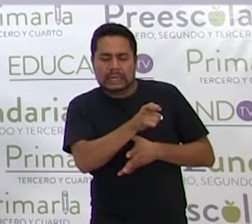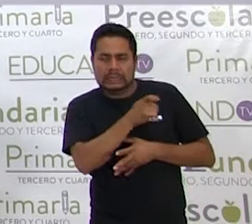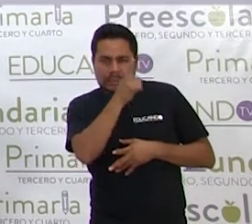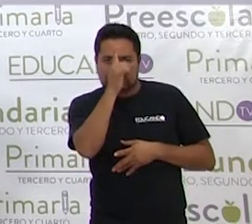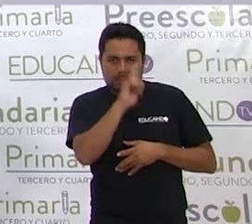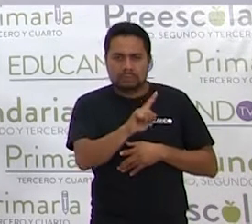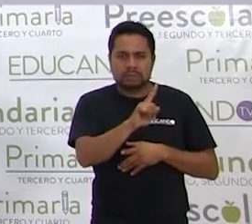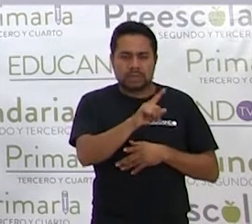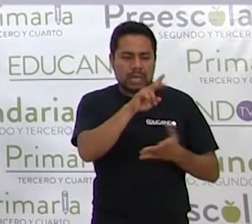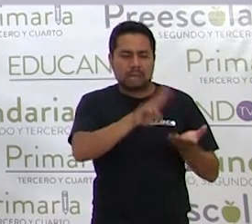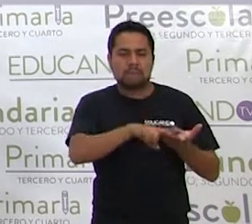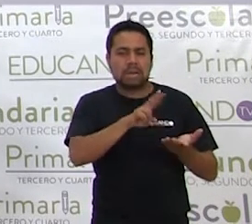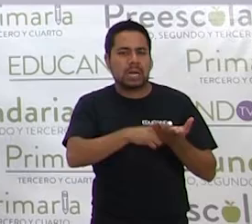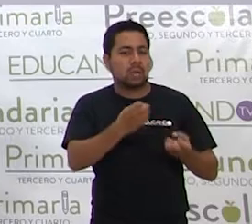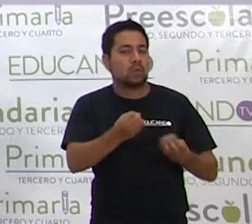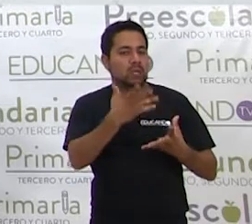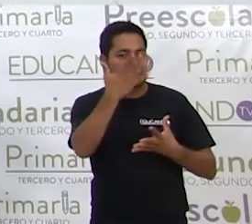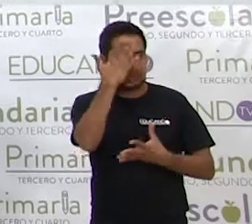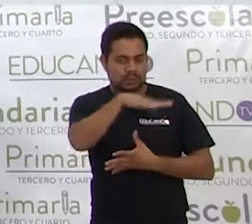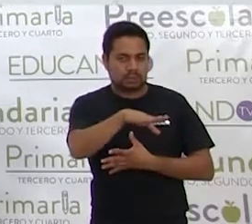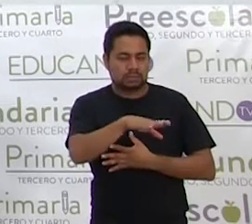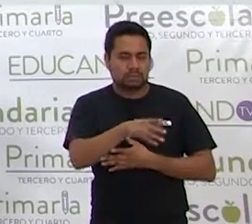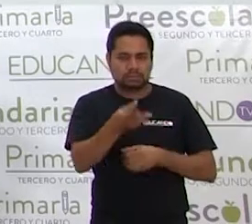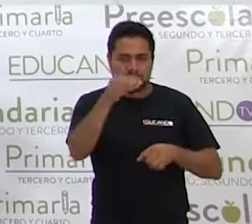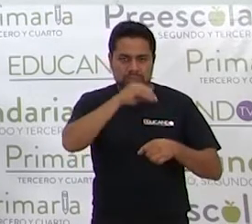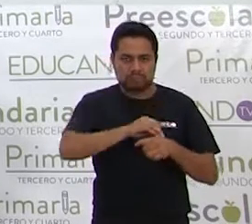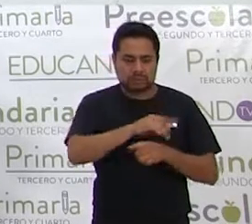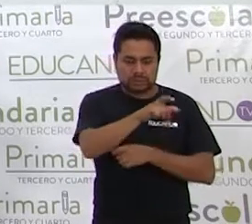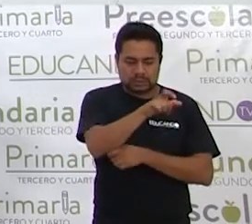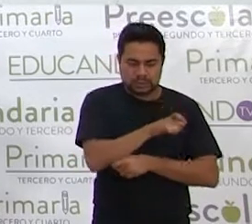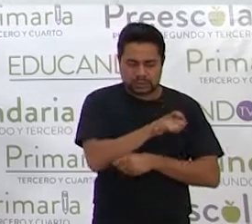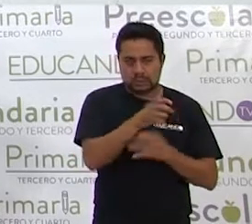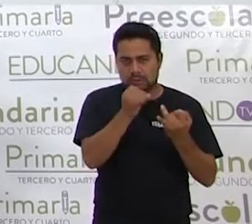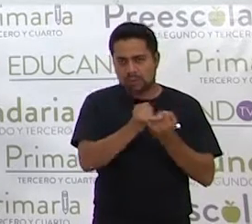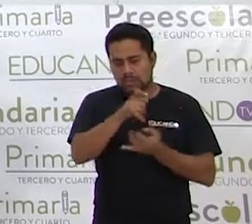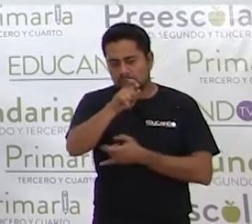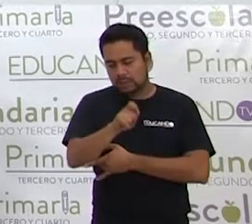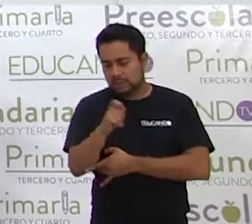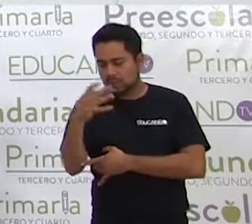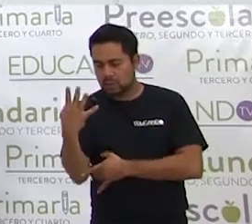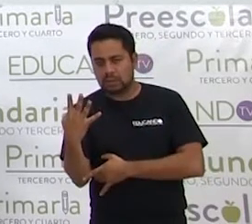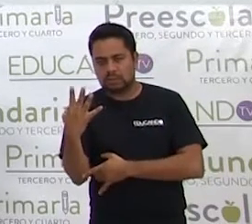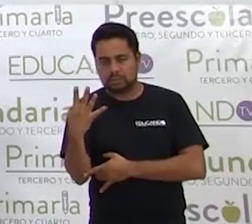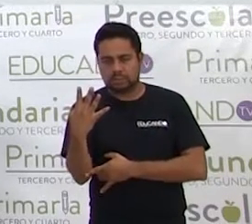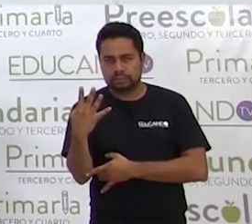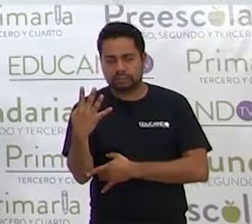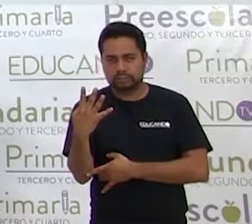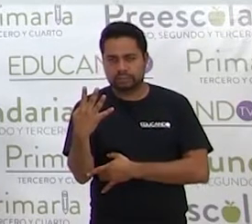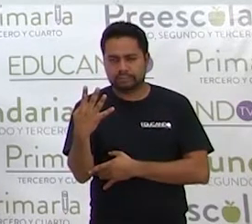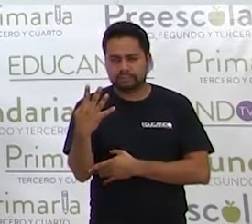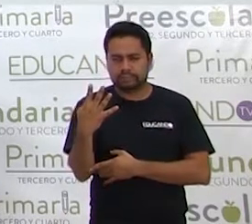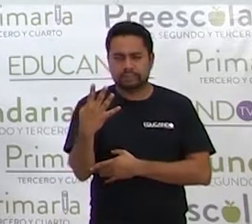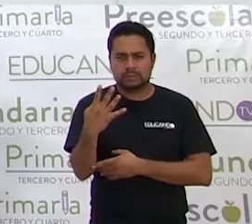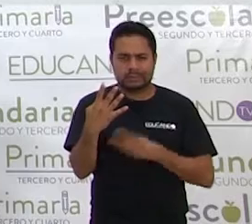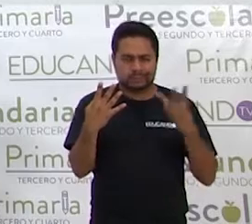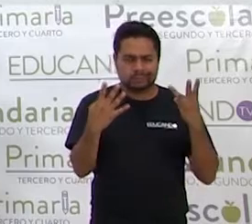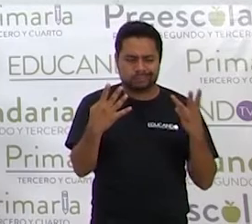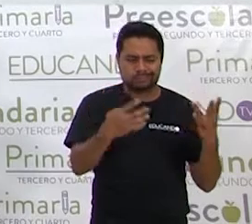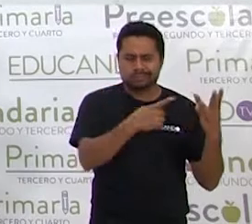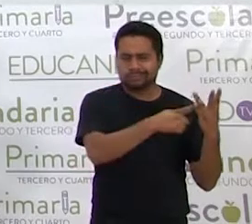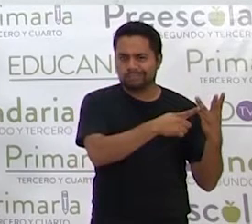encontrarle su valor sí y ponemos x igual a 24 y este 3